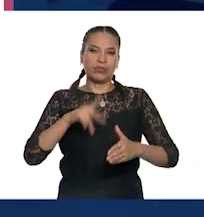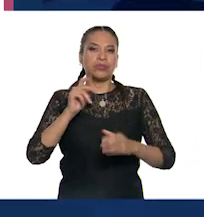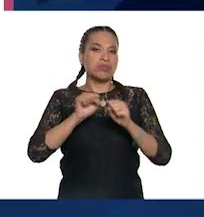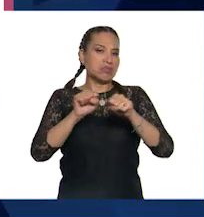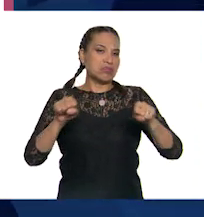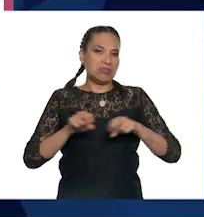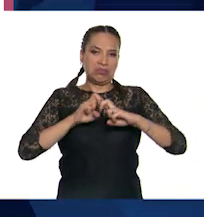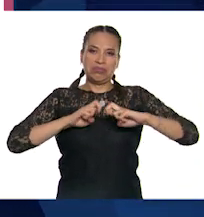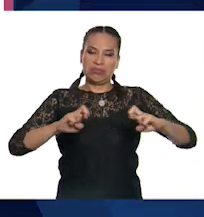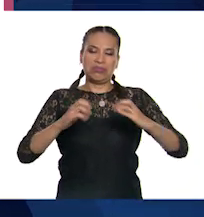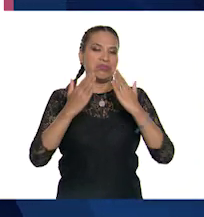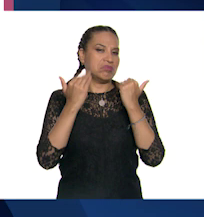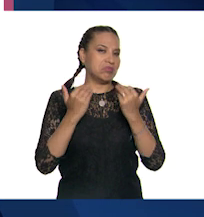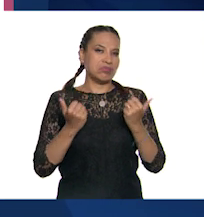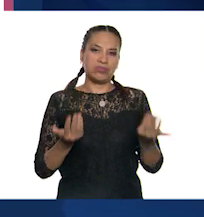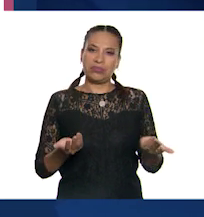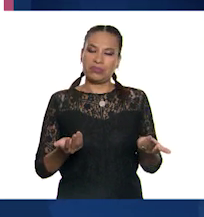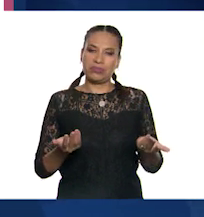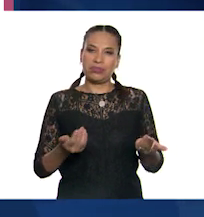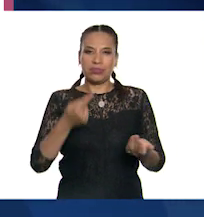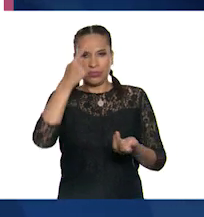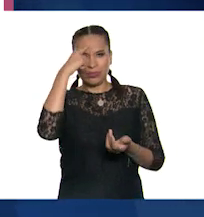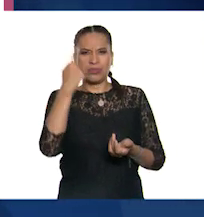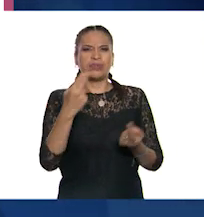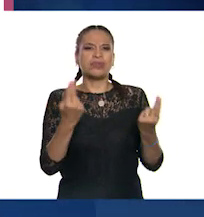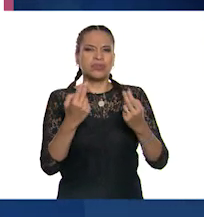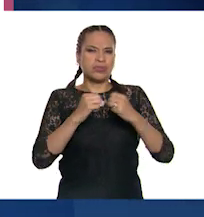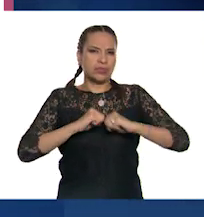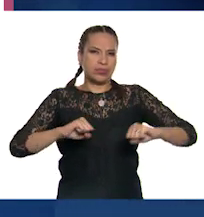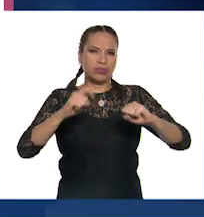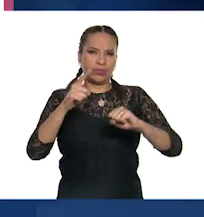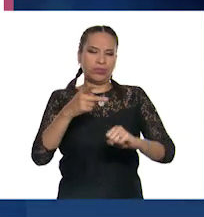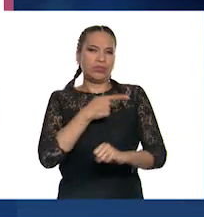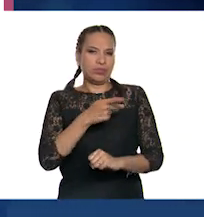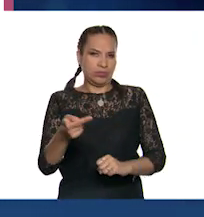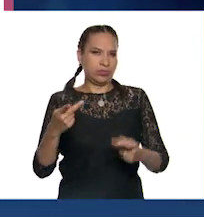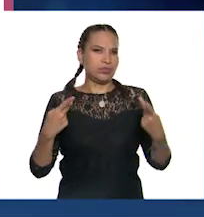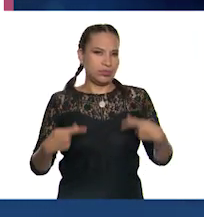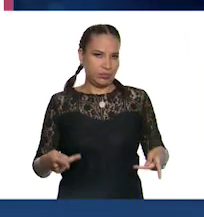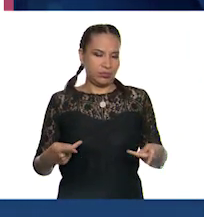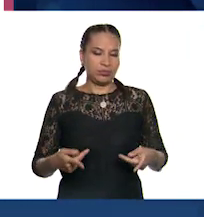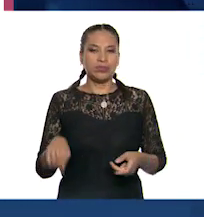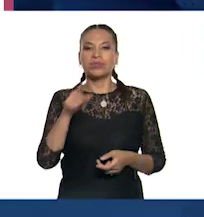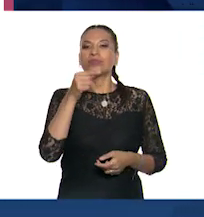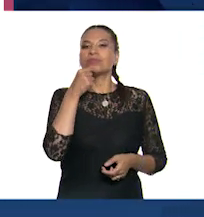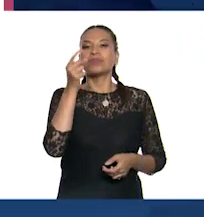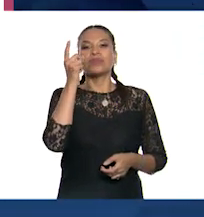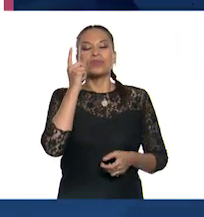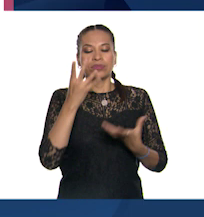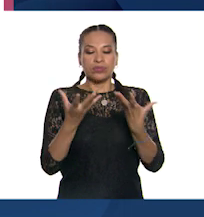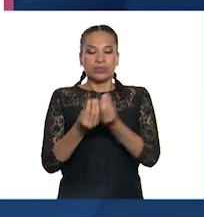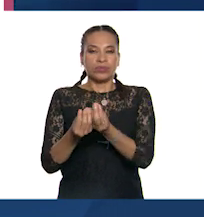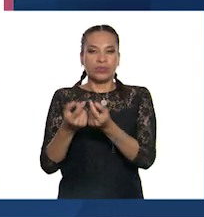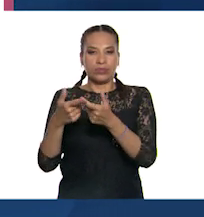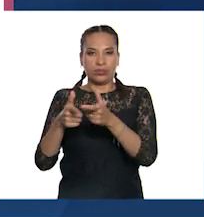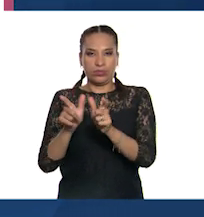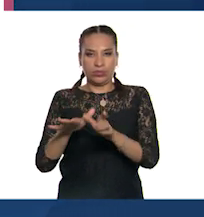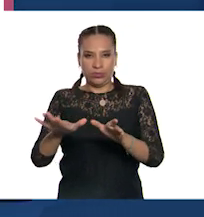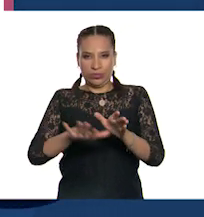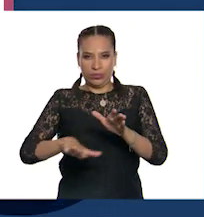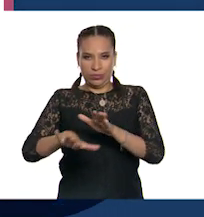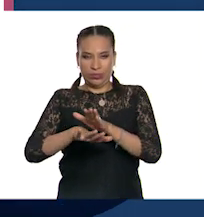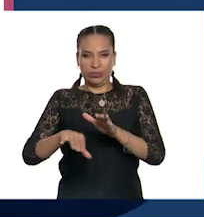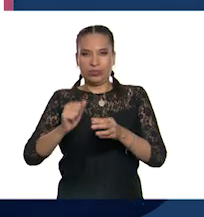la sala, estaba suprimida. ¿Para qué necesita sala un pobre? Los niños dormían agrupados en un jergón de